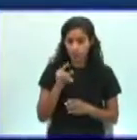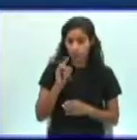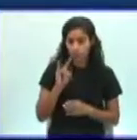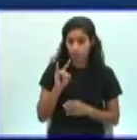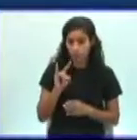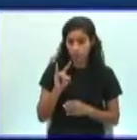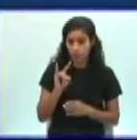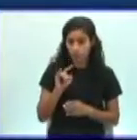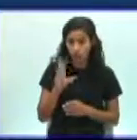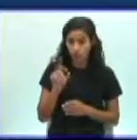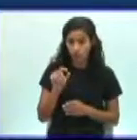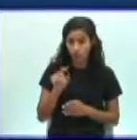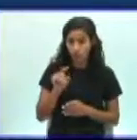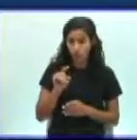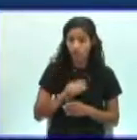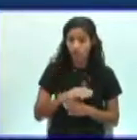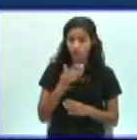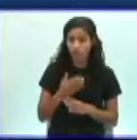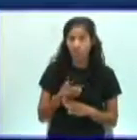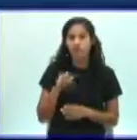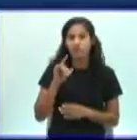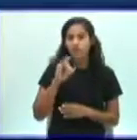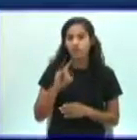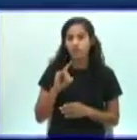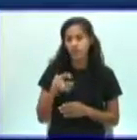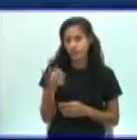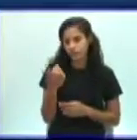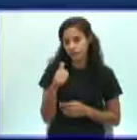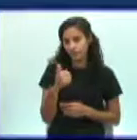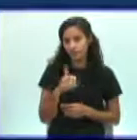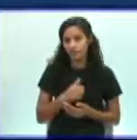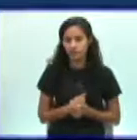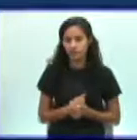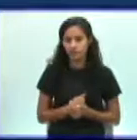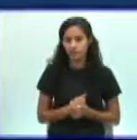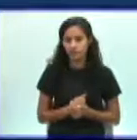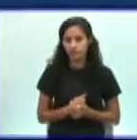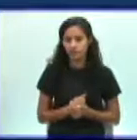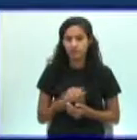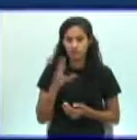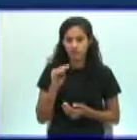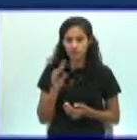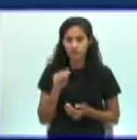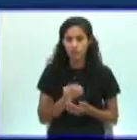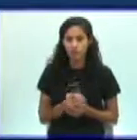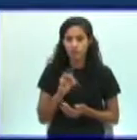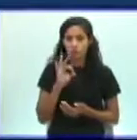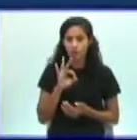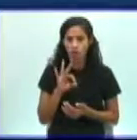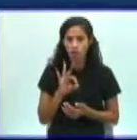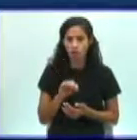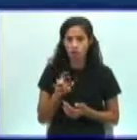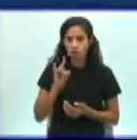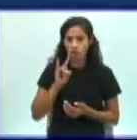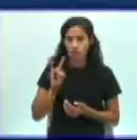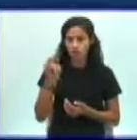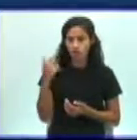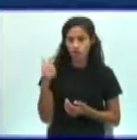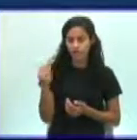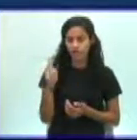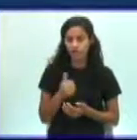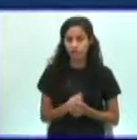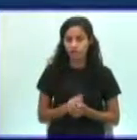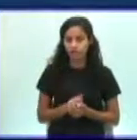el número que le sigue es 10. Entonces decimos 8, 9 y